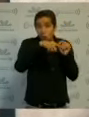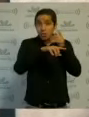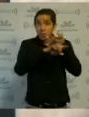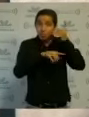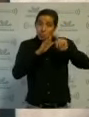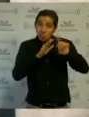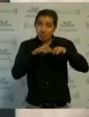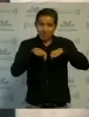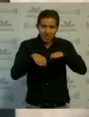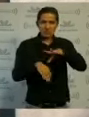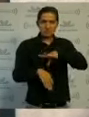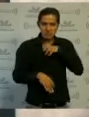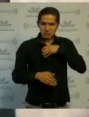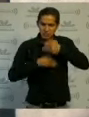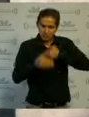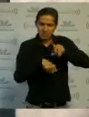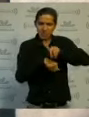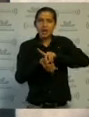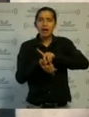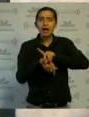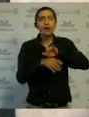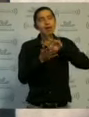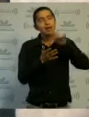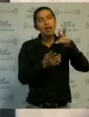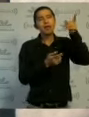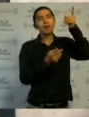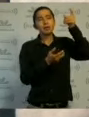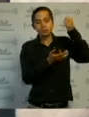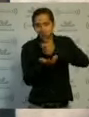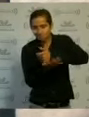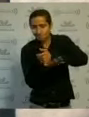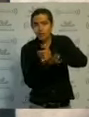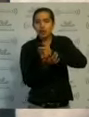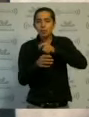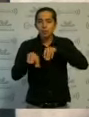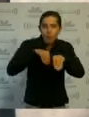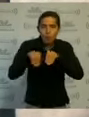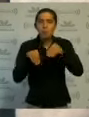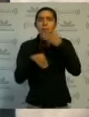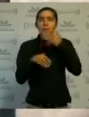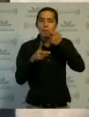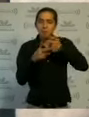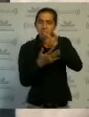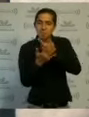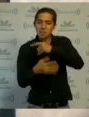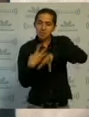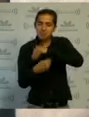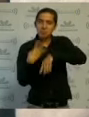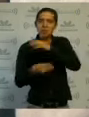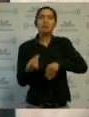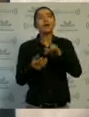diario desde allá hace que la economía del Michoacán se mueva. Y gracias a ustedes, miles de